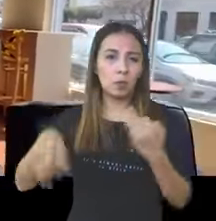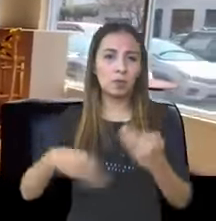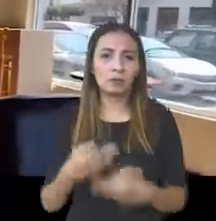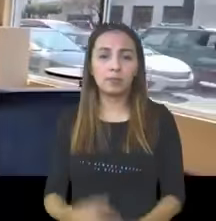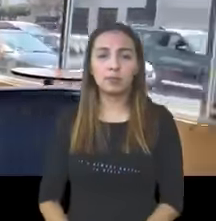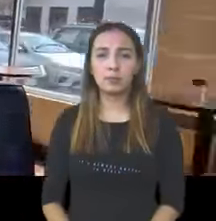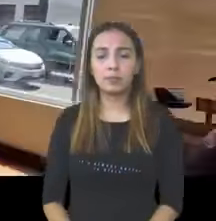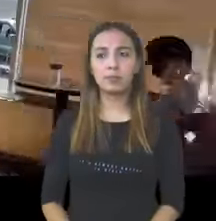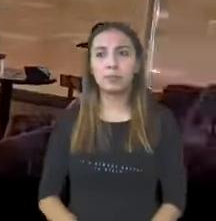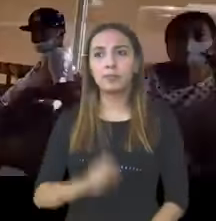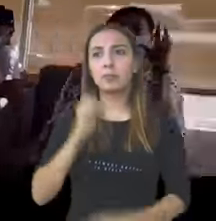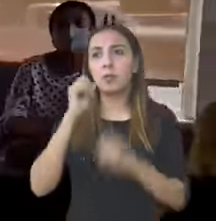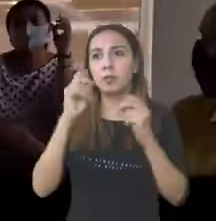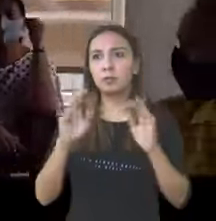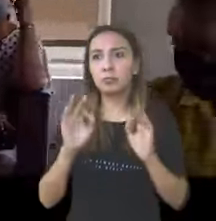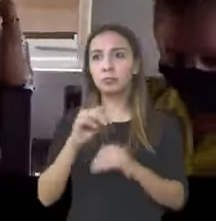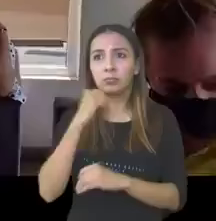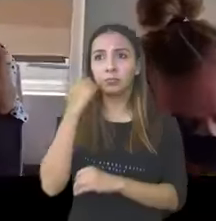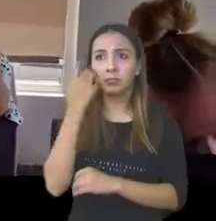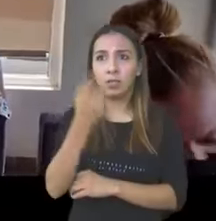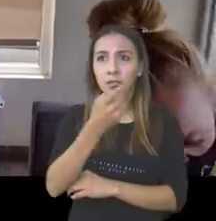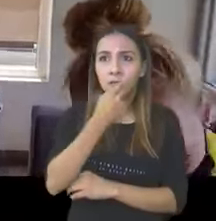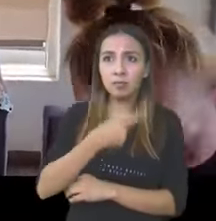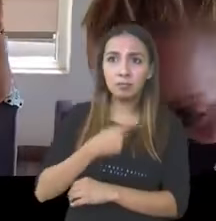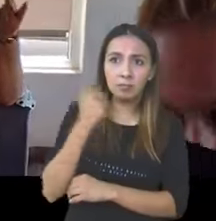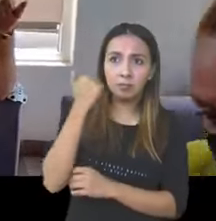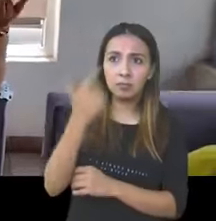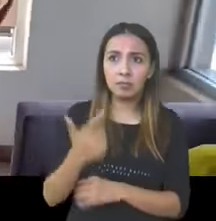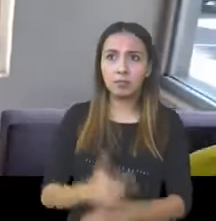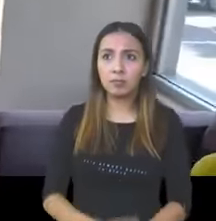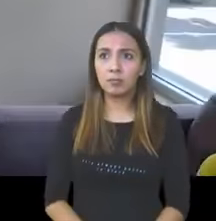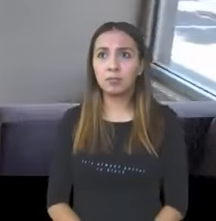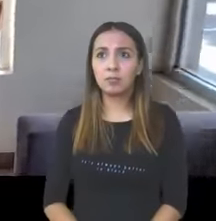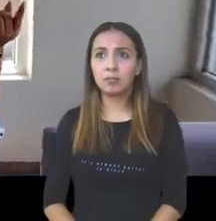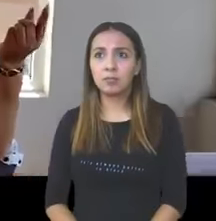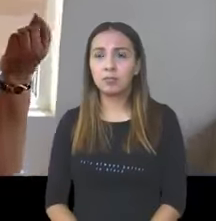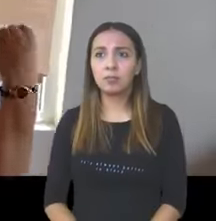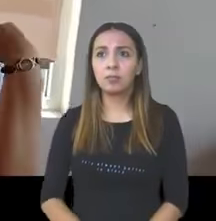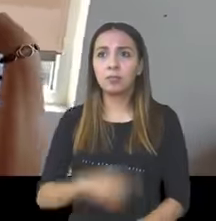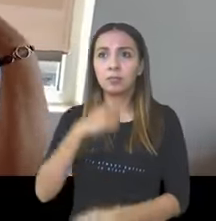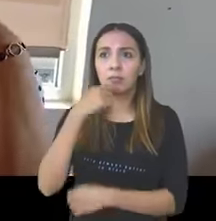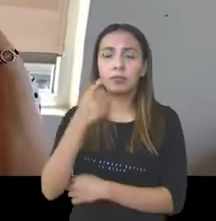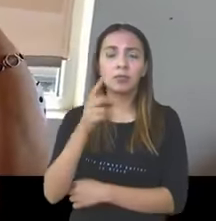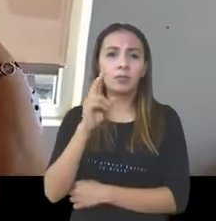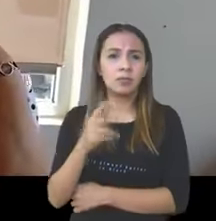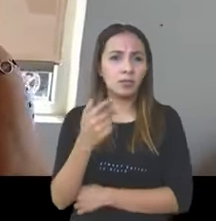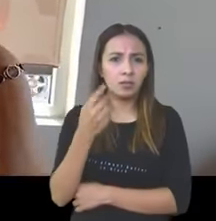sé, ¿algo que quieran comentar? Sí, yo nada más, no son 10 personas las que están